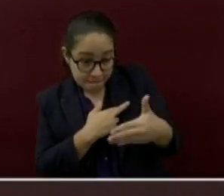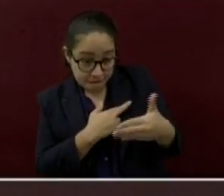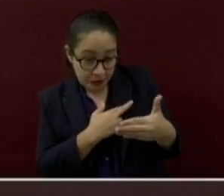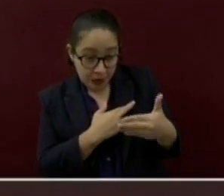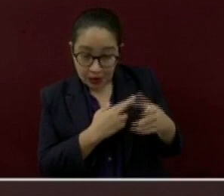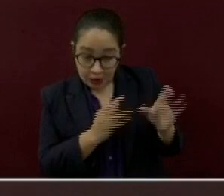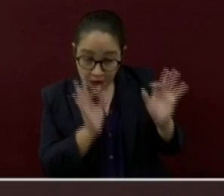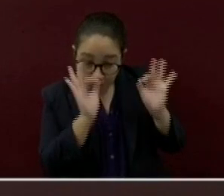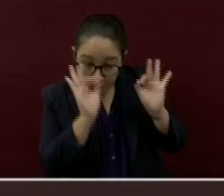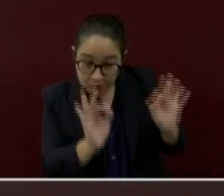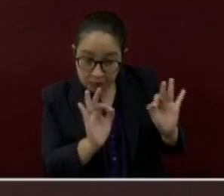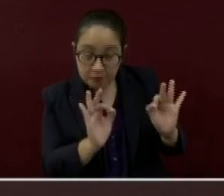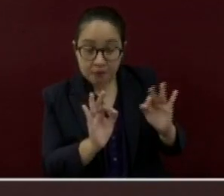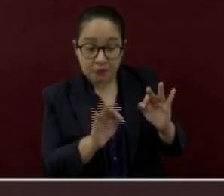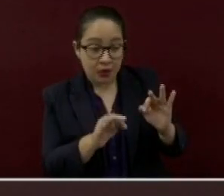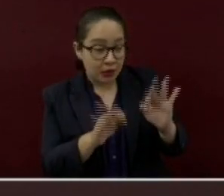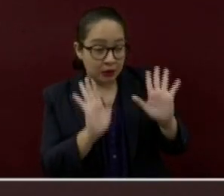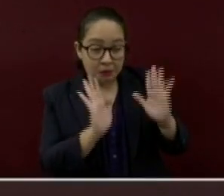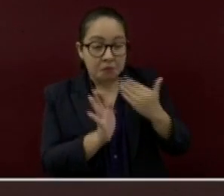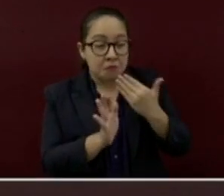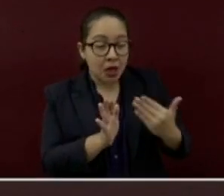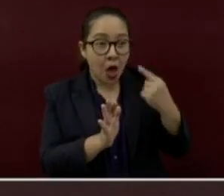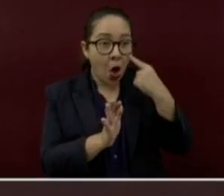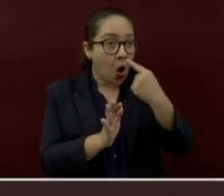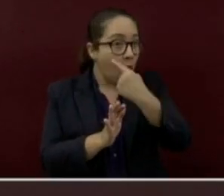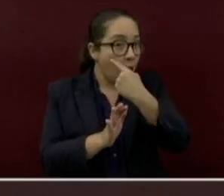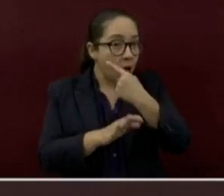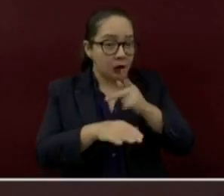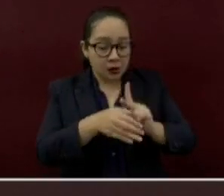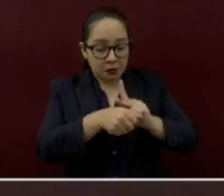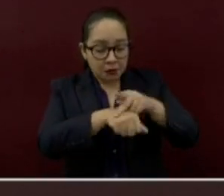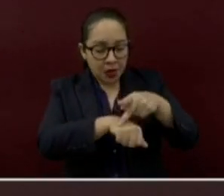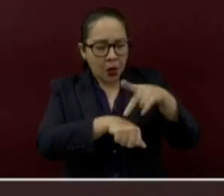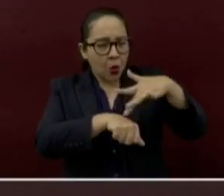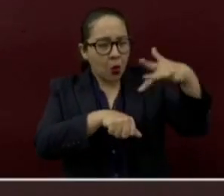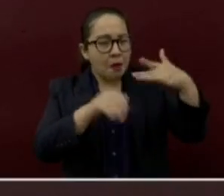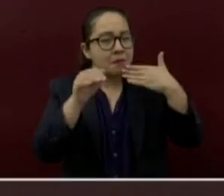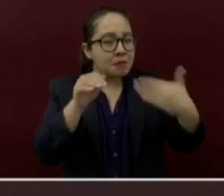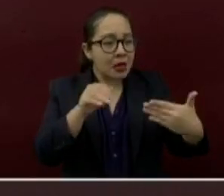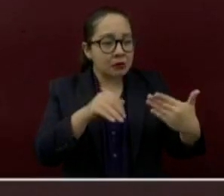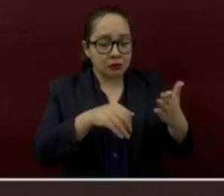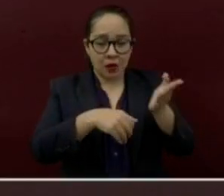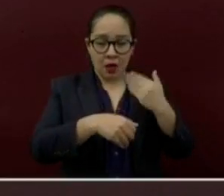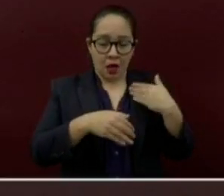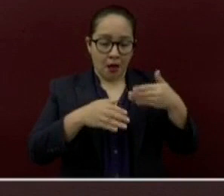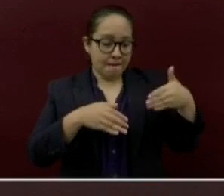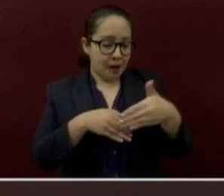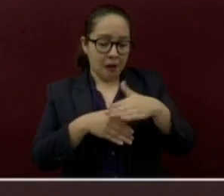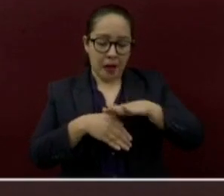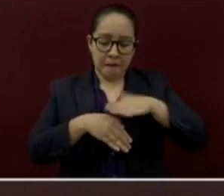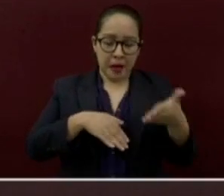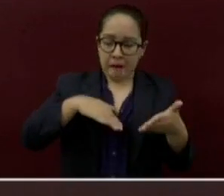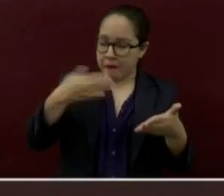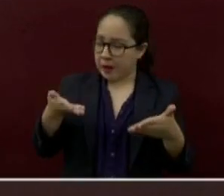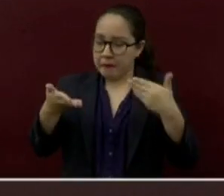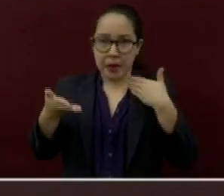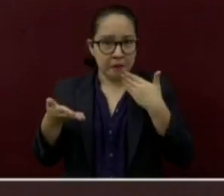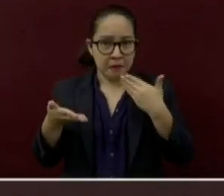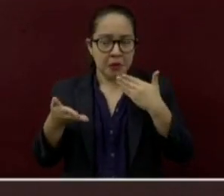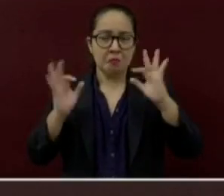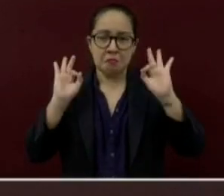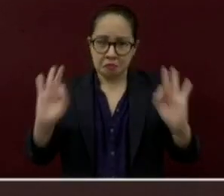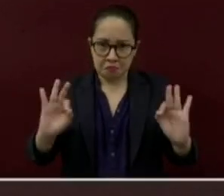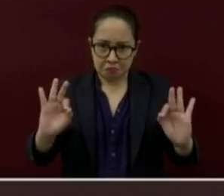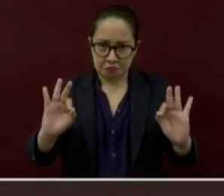ojos y piel brillante escamas bien adheridas y que no tengan mal olor todas estas